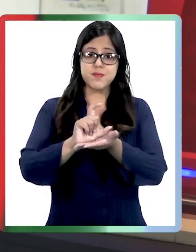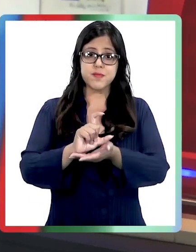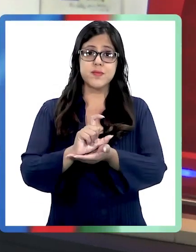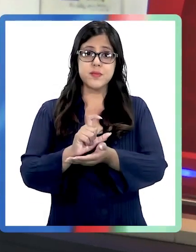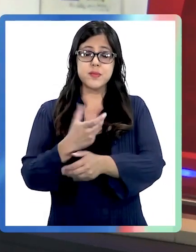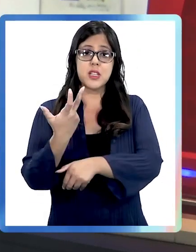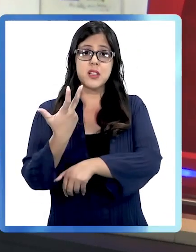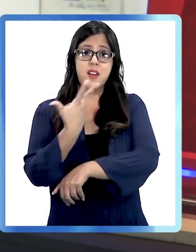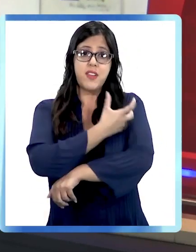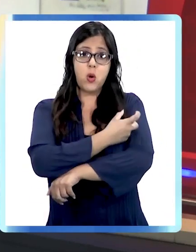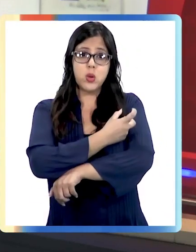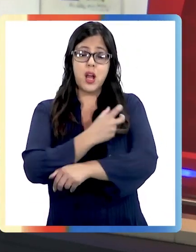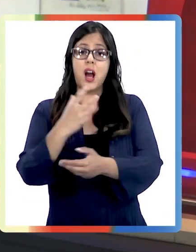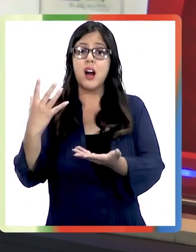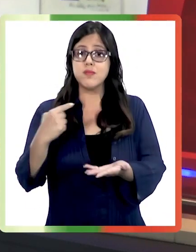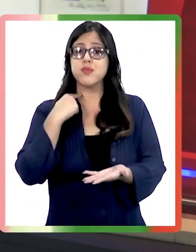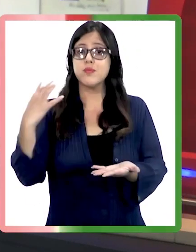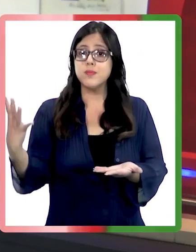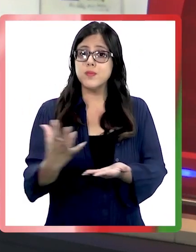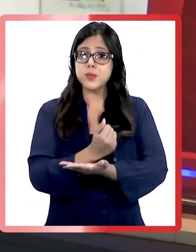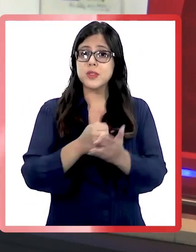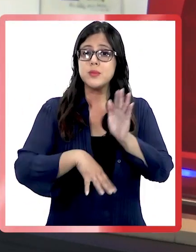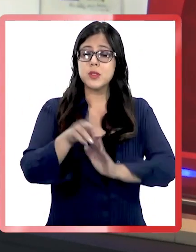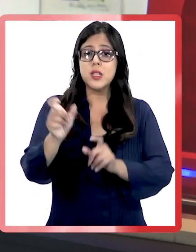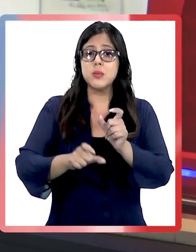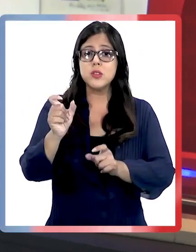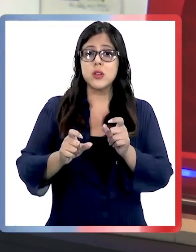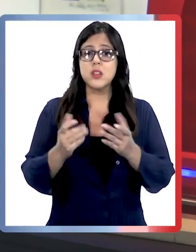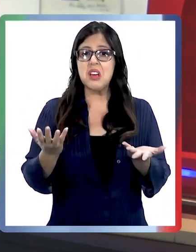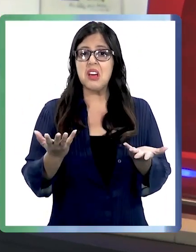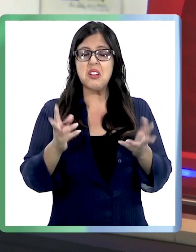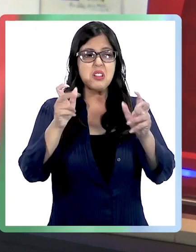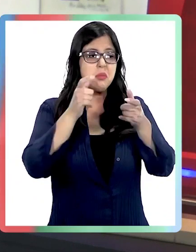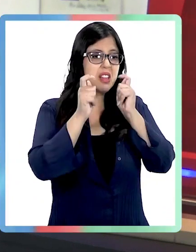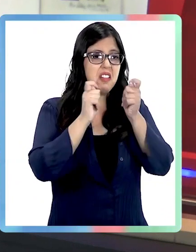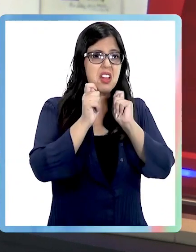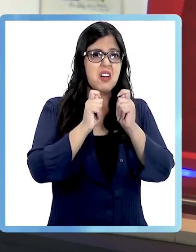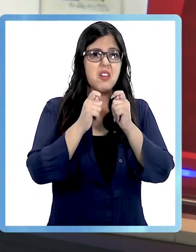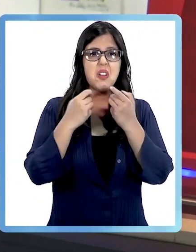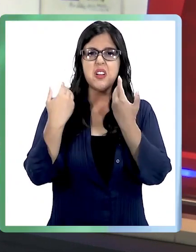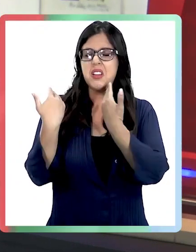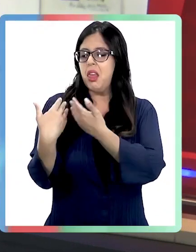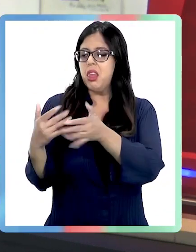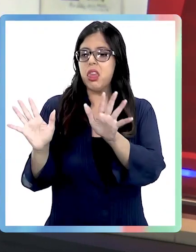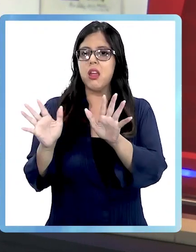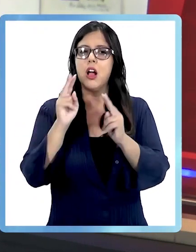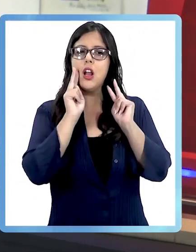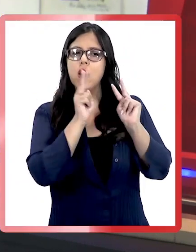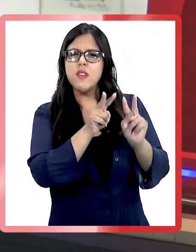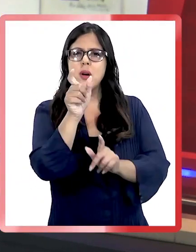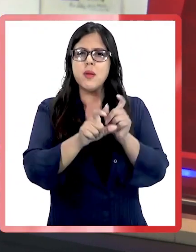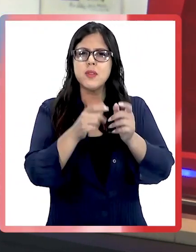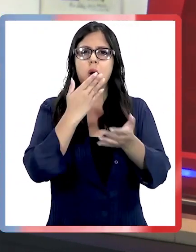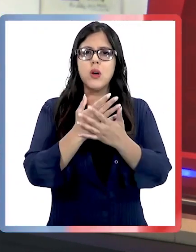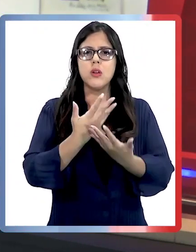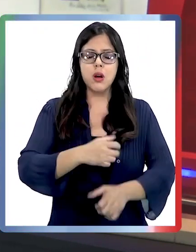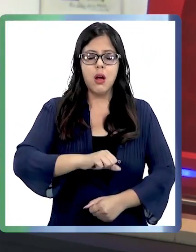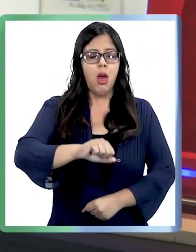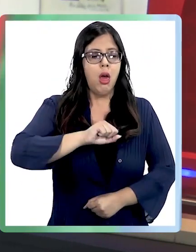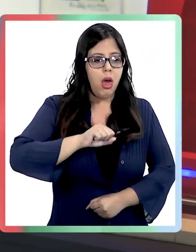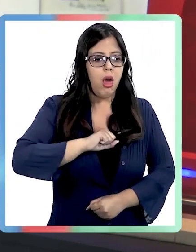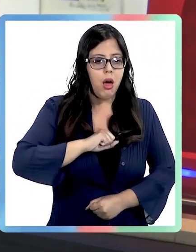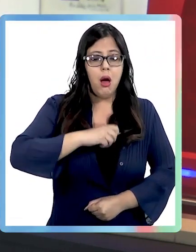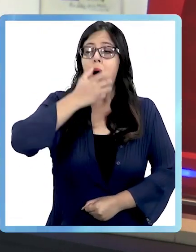Probablemente las vacunas han sido víctimas de su propio éxito. La mayoría de la gente ha perdido la percepción de riesgo. Lo vemos en las calles con muchas personas a la hora de